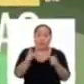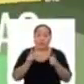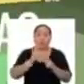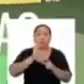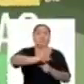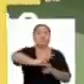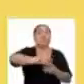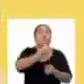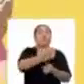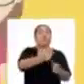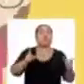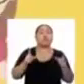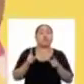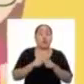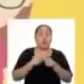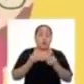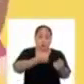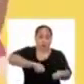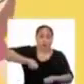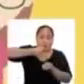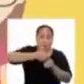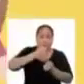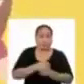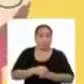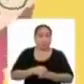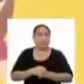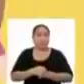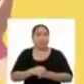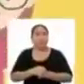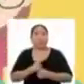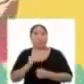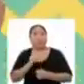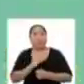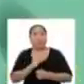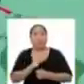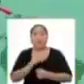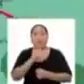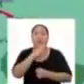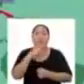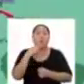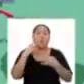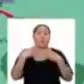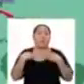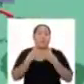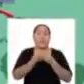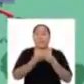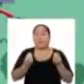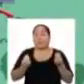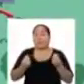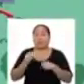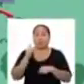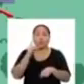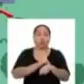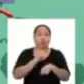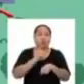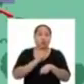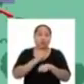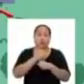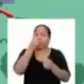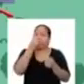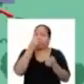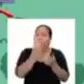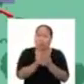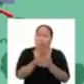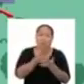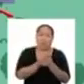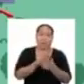agrícolas. En Cuba hay buenos doctores. Así es, Cuba es una isla donde salen doctores muy buenos.